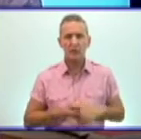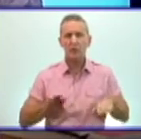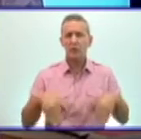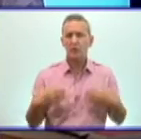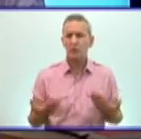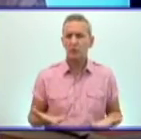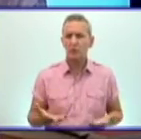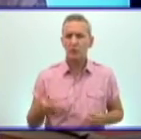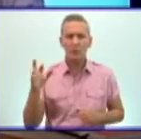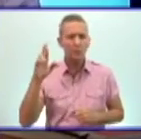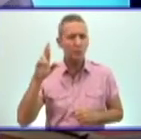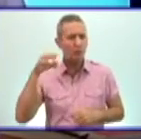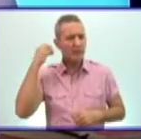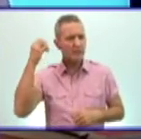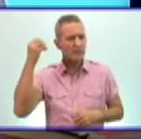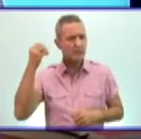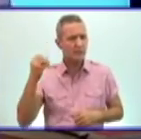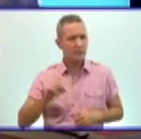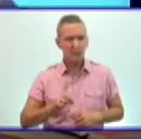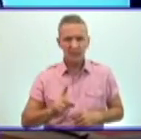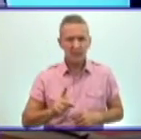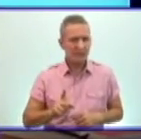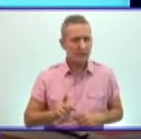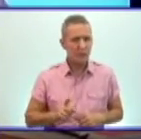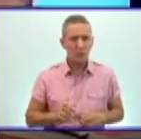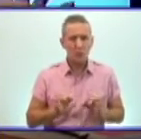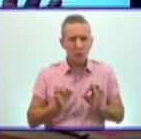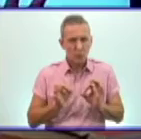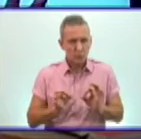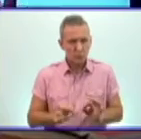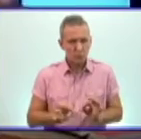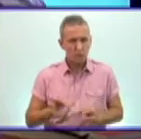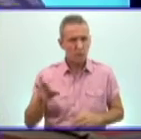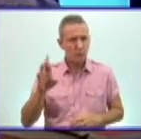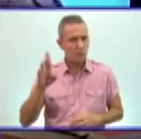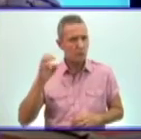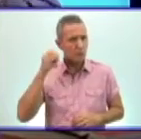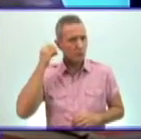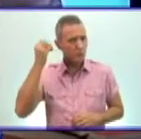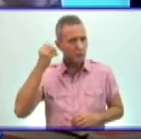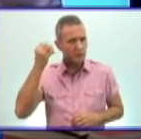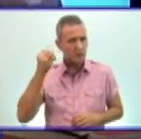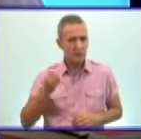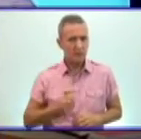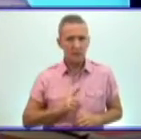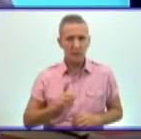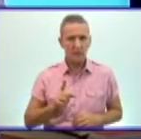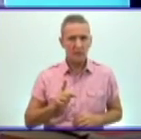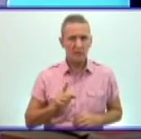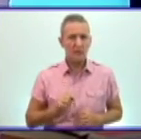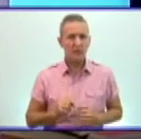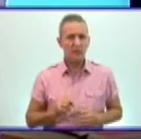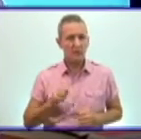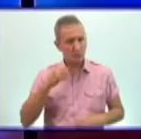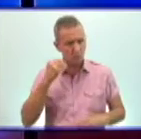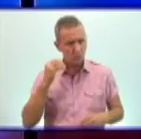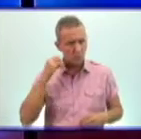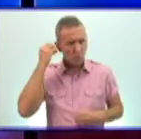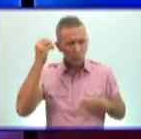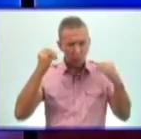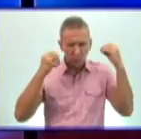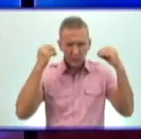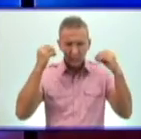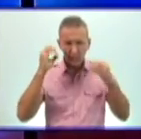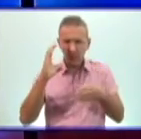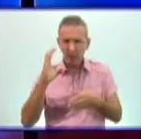hay razones que no son razonables. Es decir, eso lo está exponiendo Marx, no es un trabalengua, es un análisis de concepto de lo que